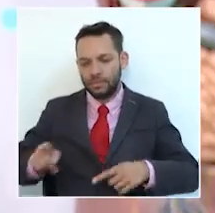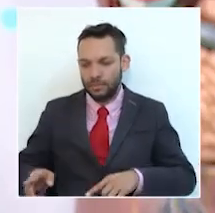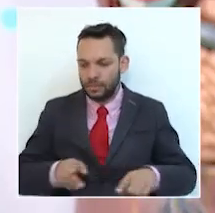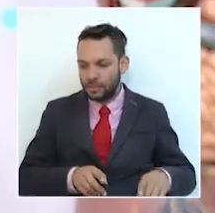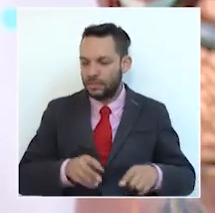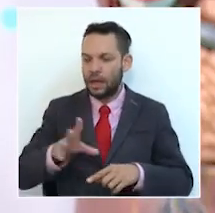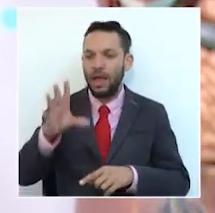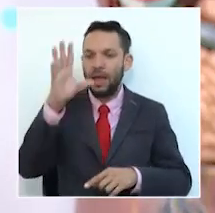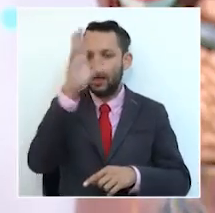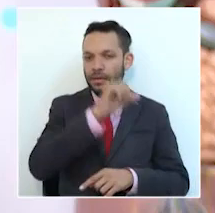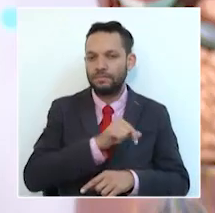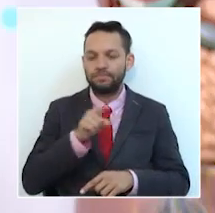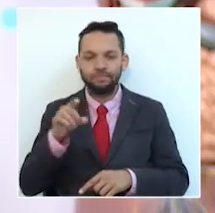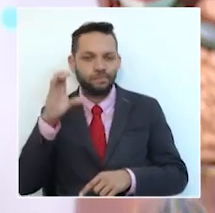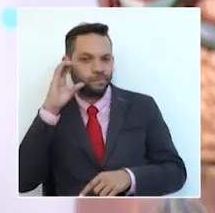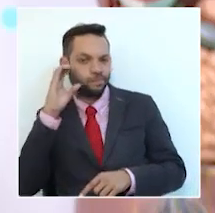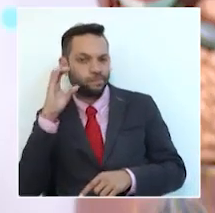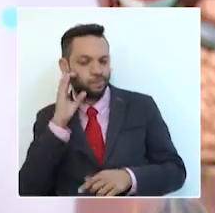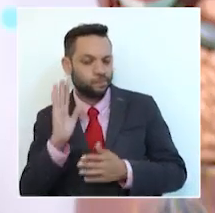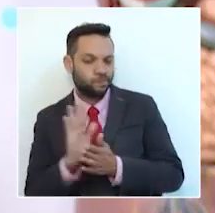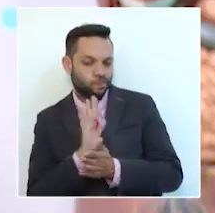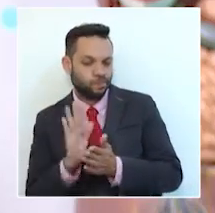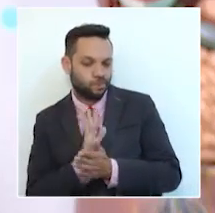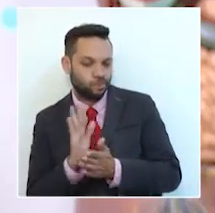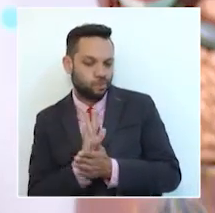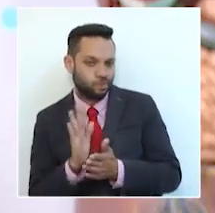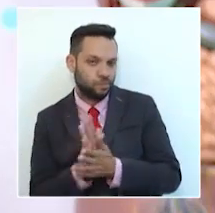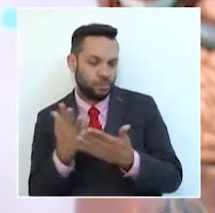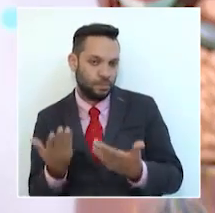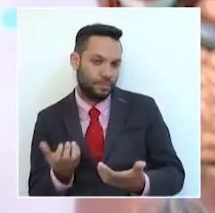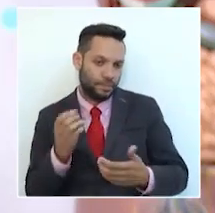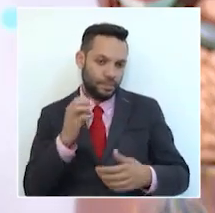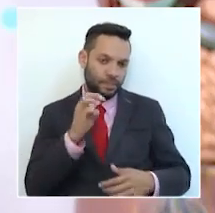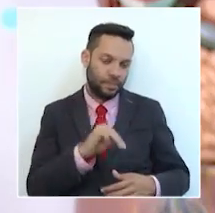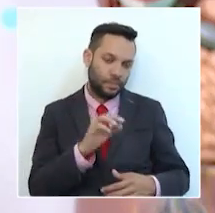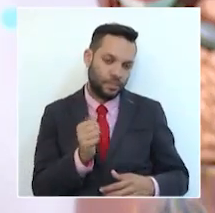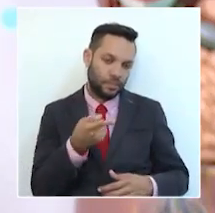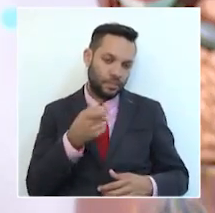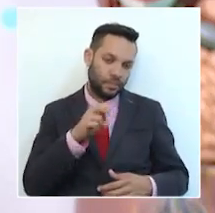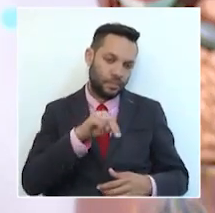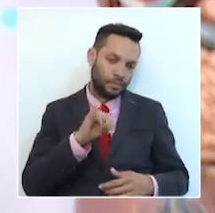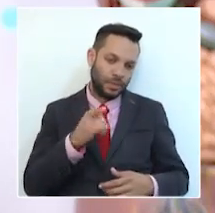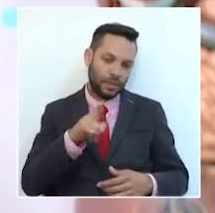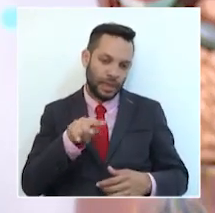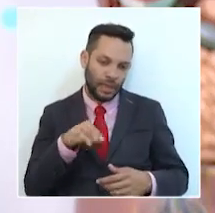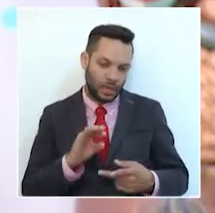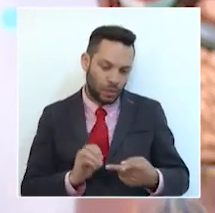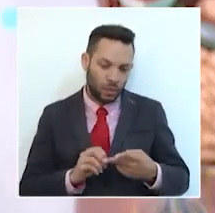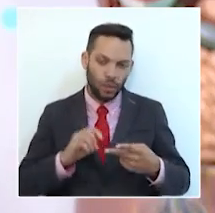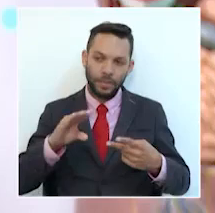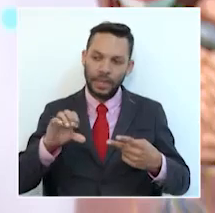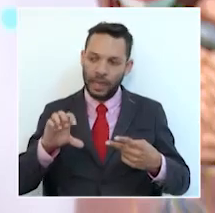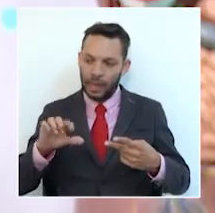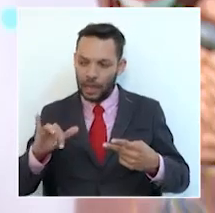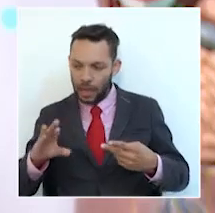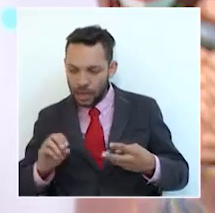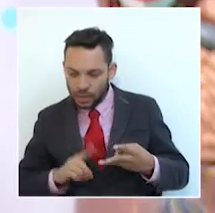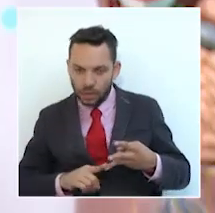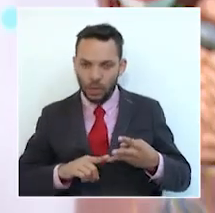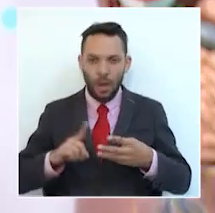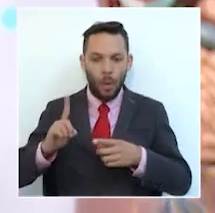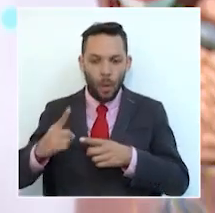de los minerales y elementos más conocidos por ejemplo el magnesio el calcio que son antiinflamatorios el silicio que es